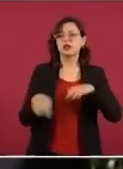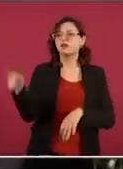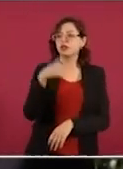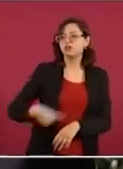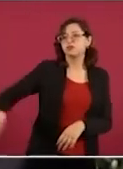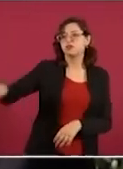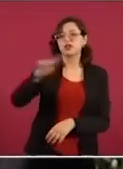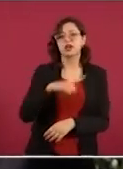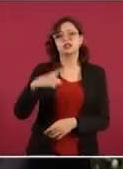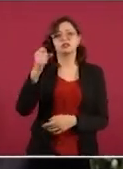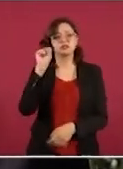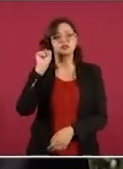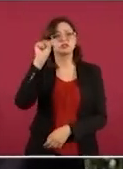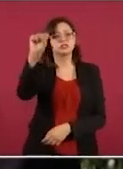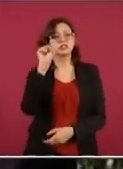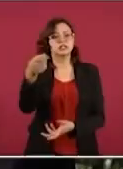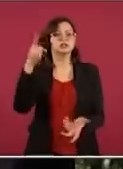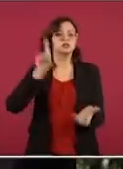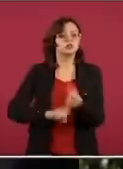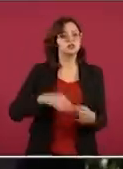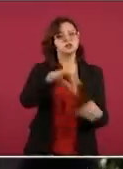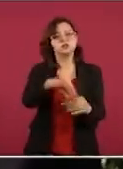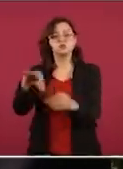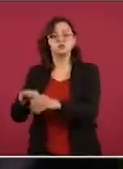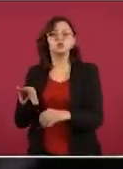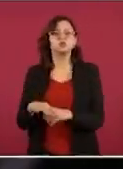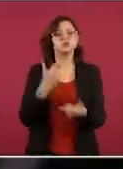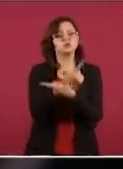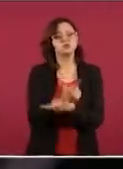directo en los sindicatos.